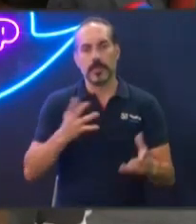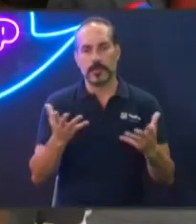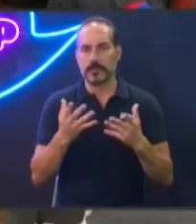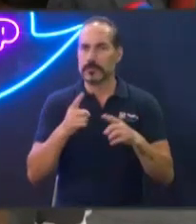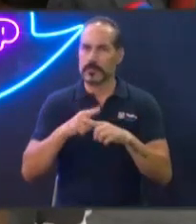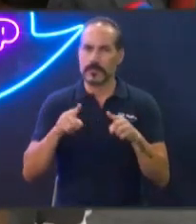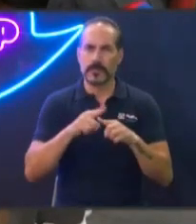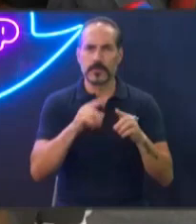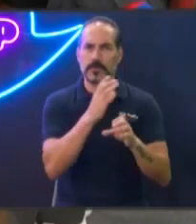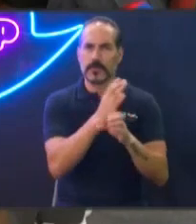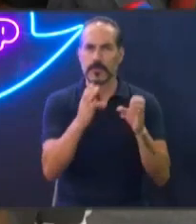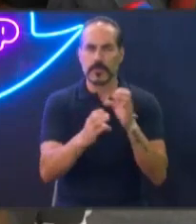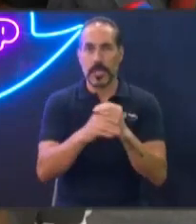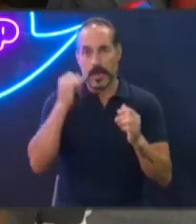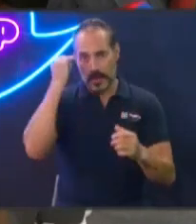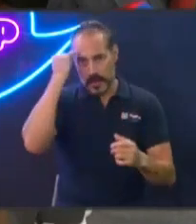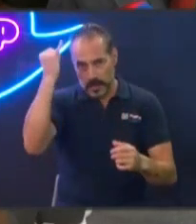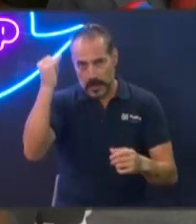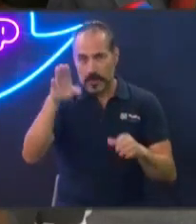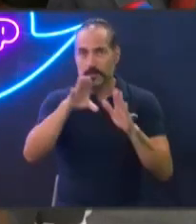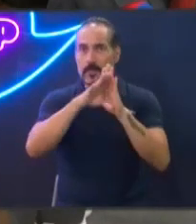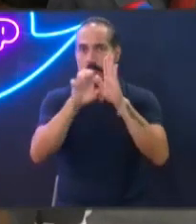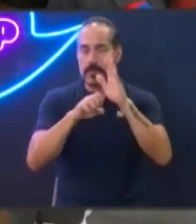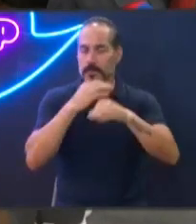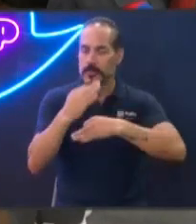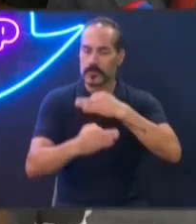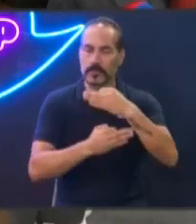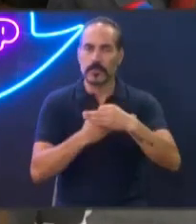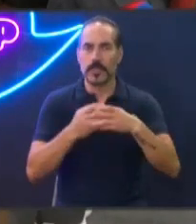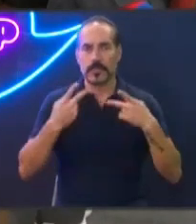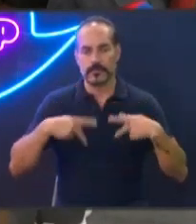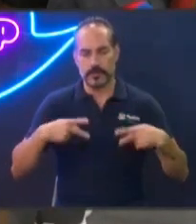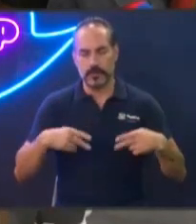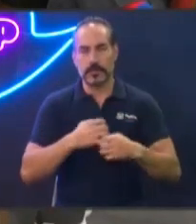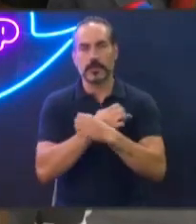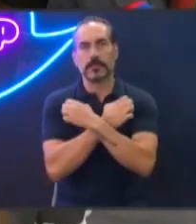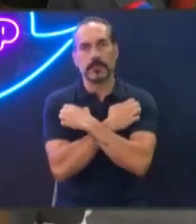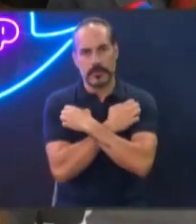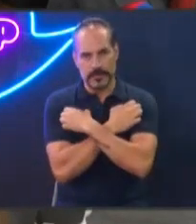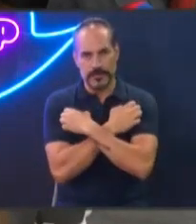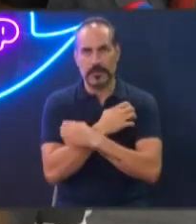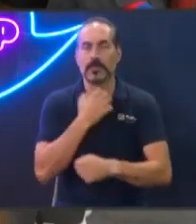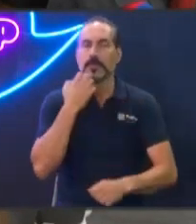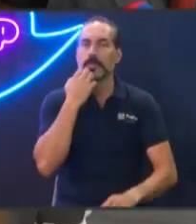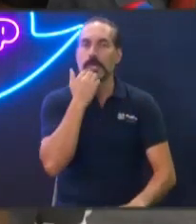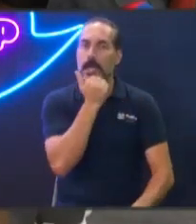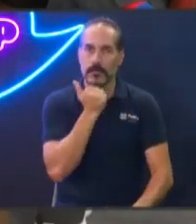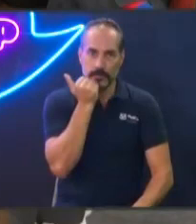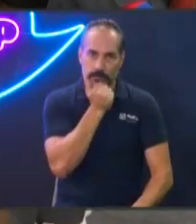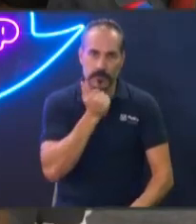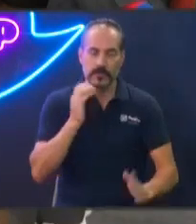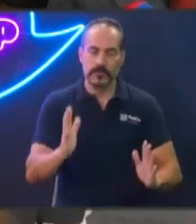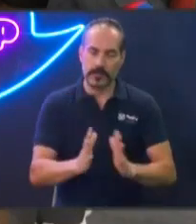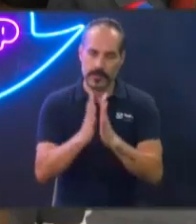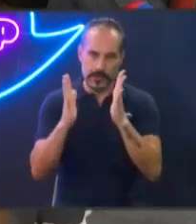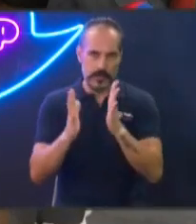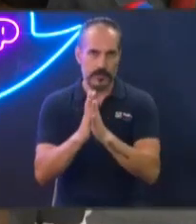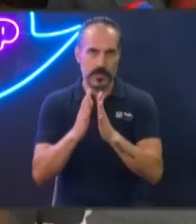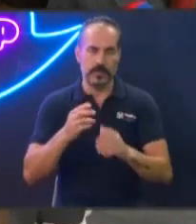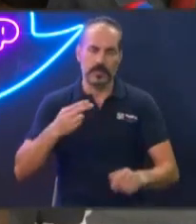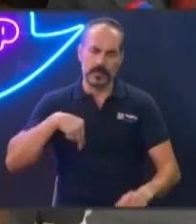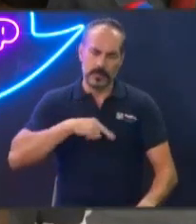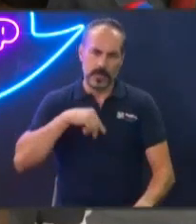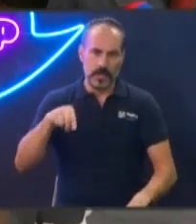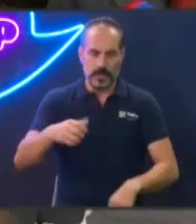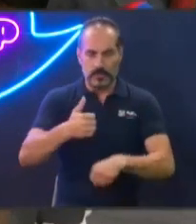escolar La idea es que toda la comunidad educativa participe eh tenemos todos los niveles educativos tenemos primaria